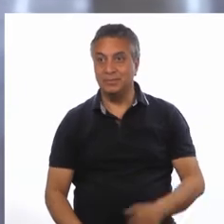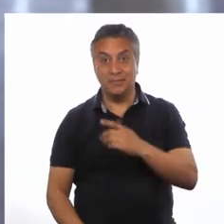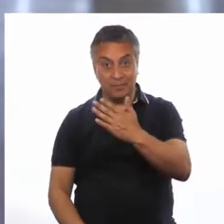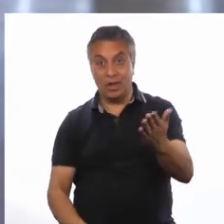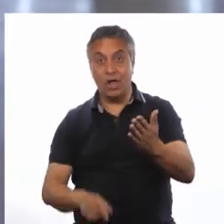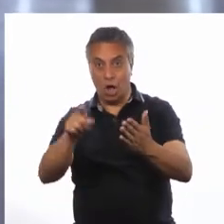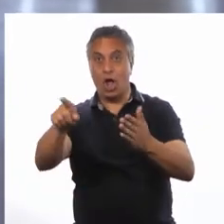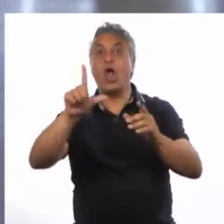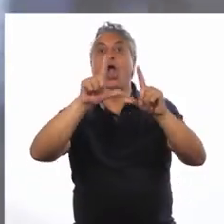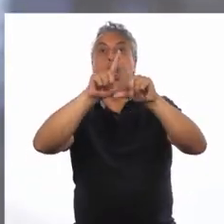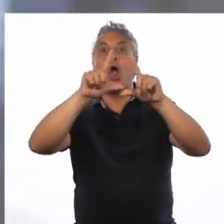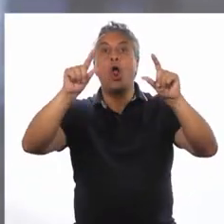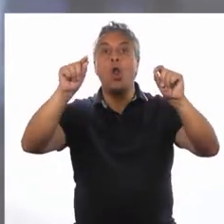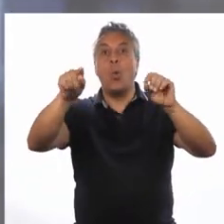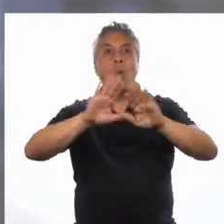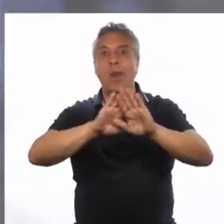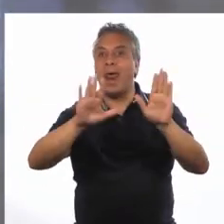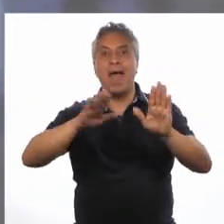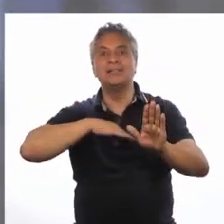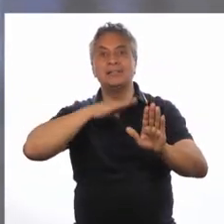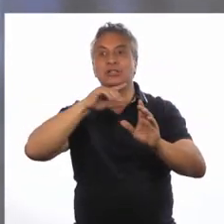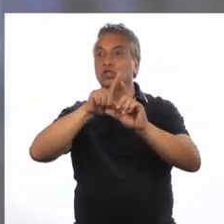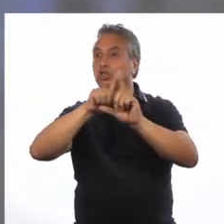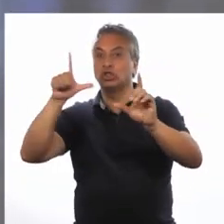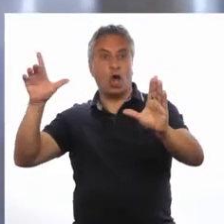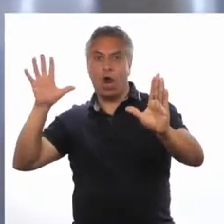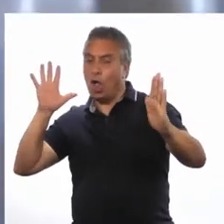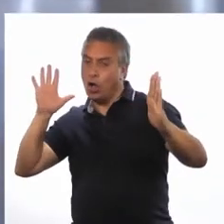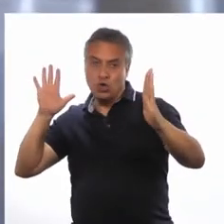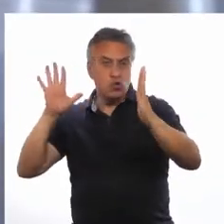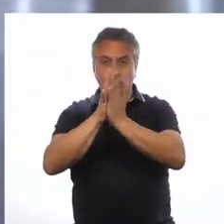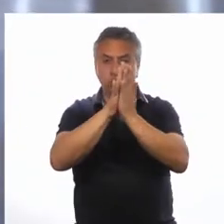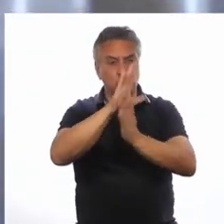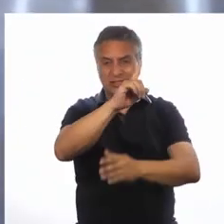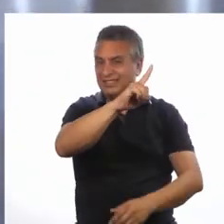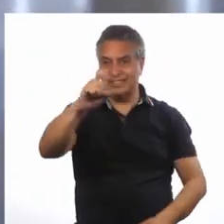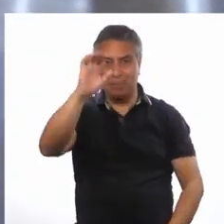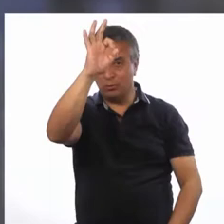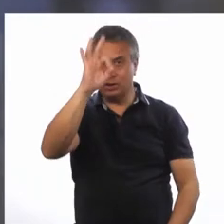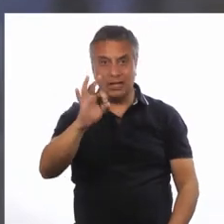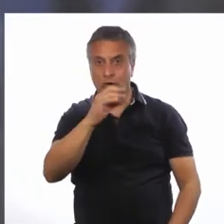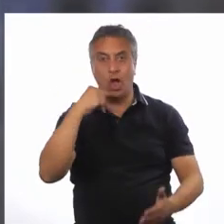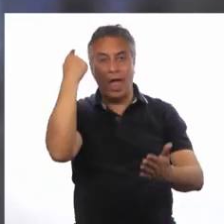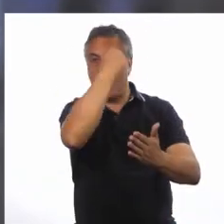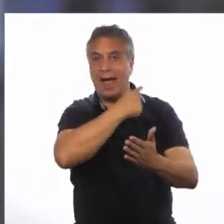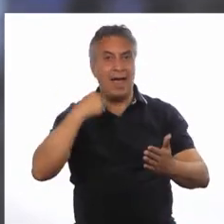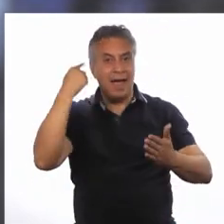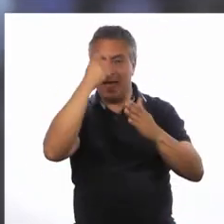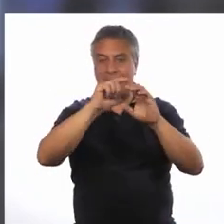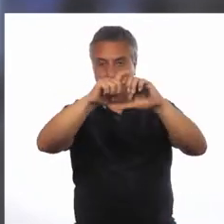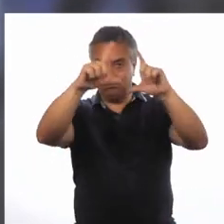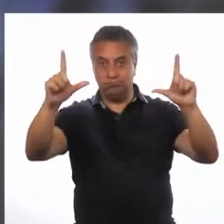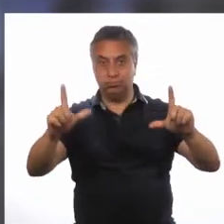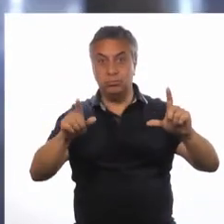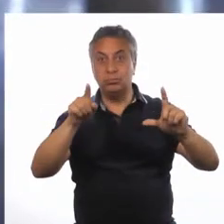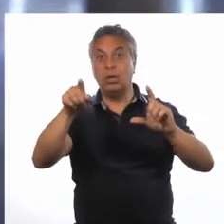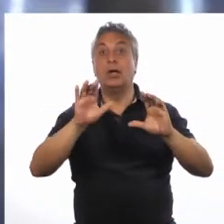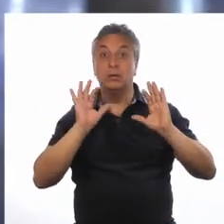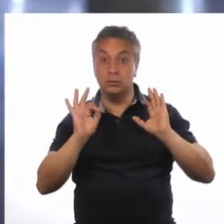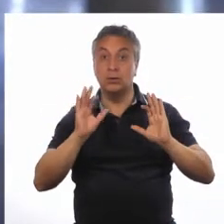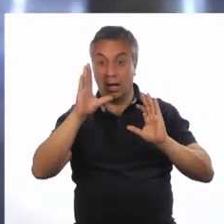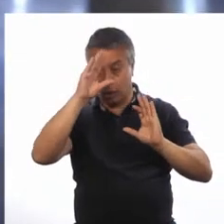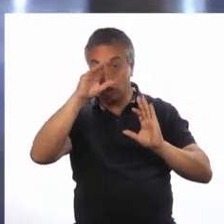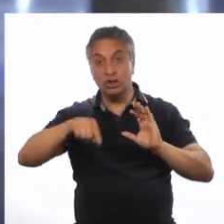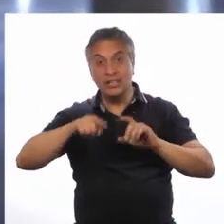Estamos en luna llena y el Sol logra iluminar completamente la cara de la luna. Es de noche en el lado de la Tierra que puede